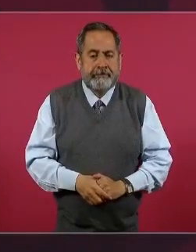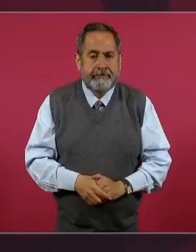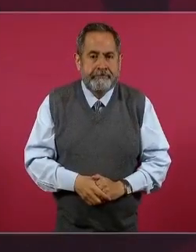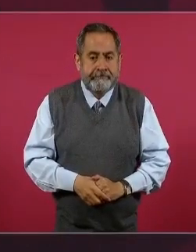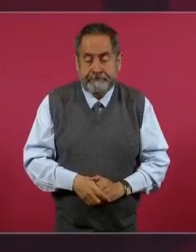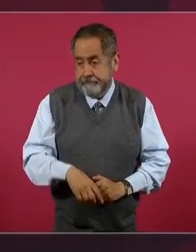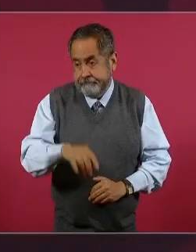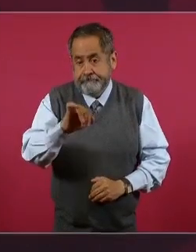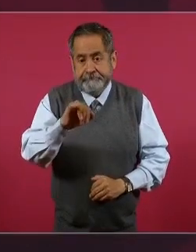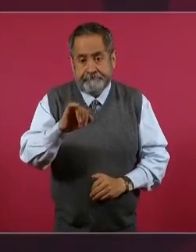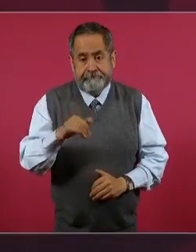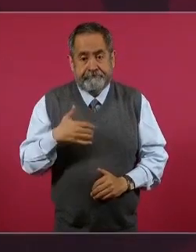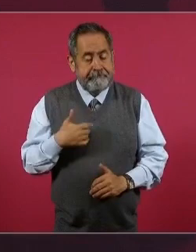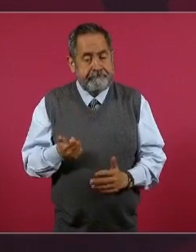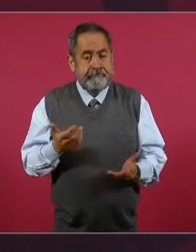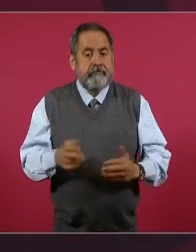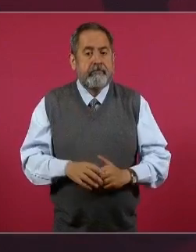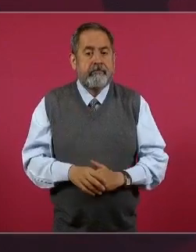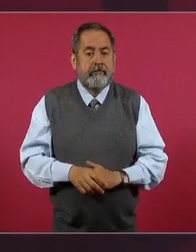entiendo, lo que